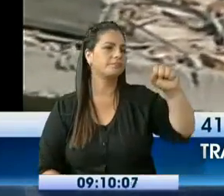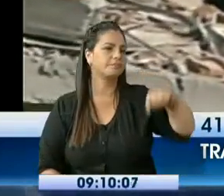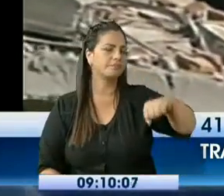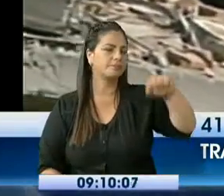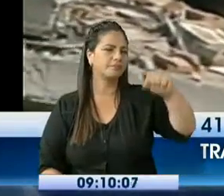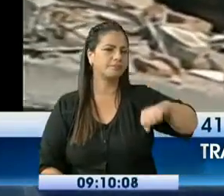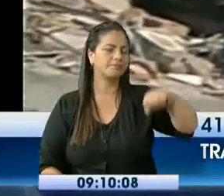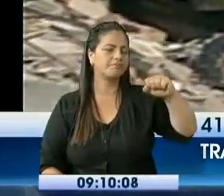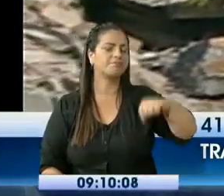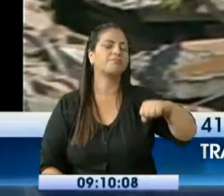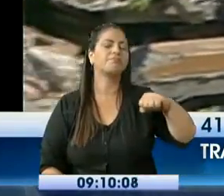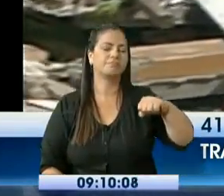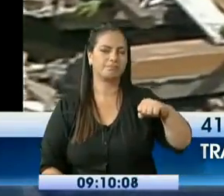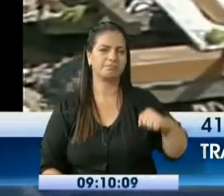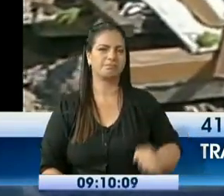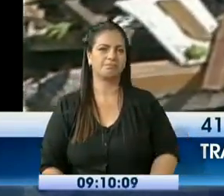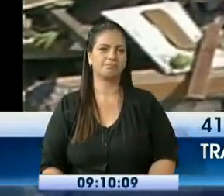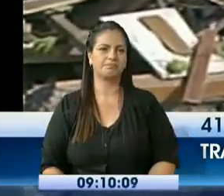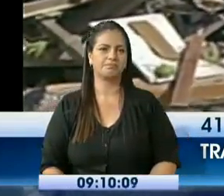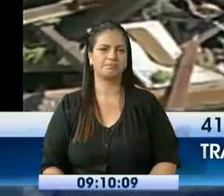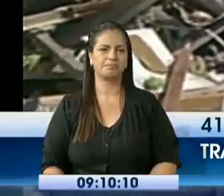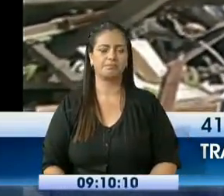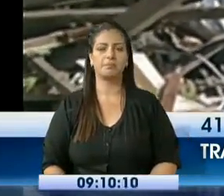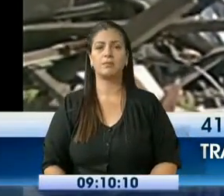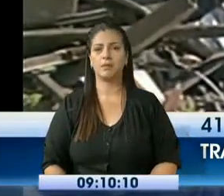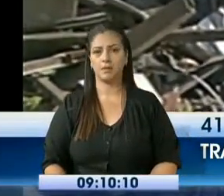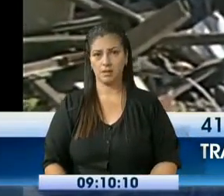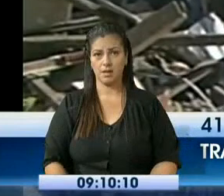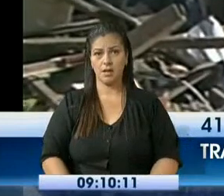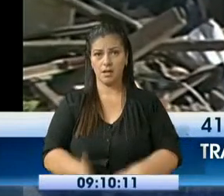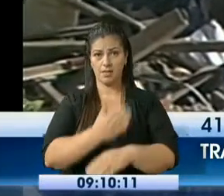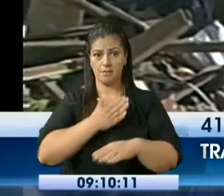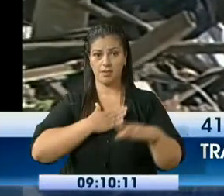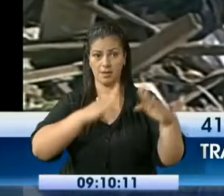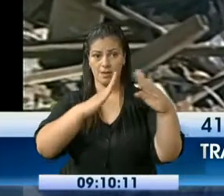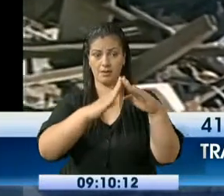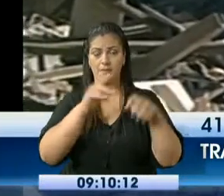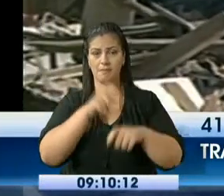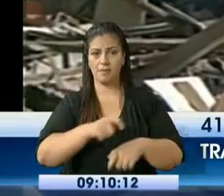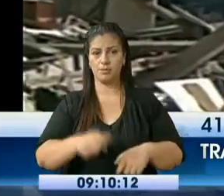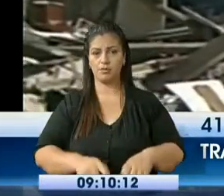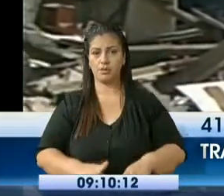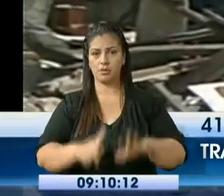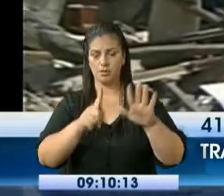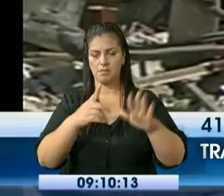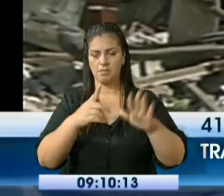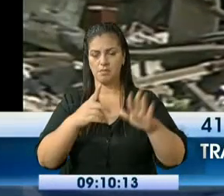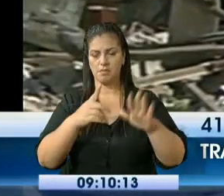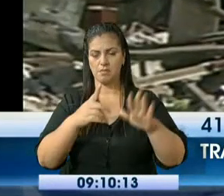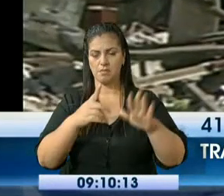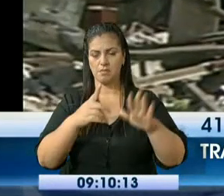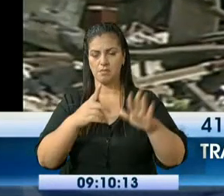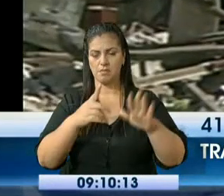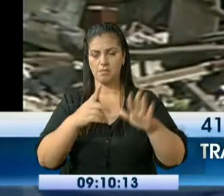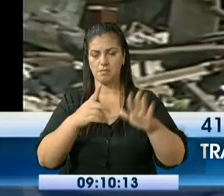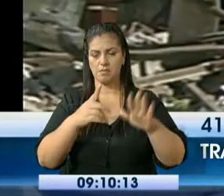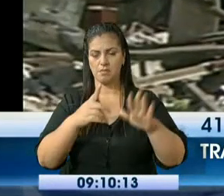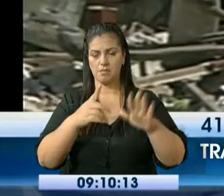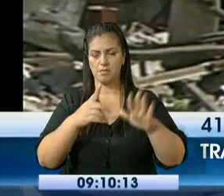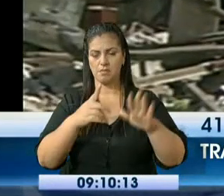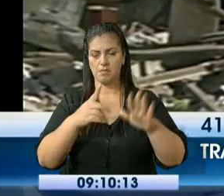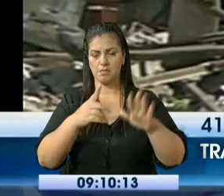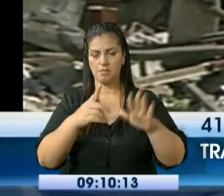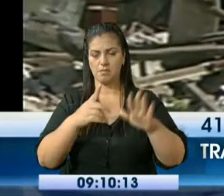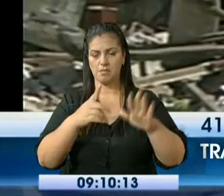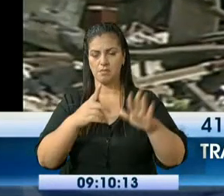mi vivienda, en mi casa, pues estaban seis personas, mi papá, mi mamá, mi hermana, mi hija y dos sobrinos, uno de los cuales